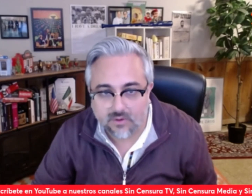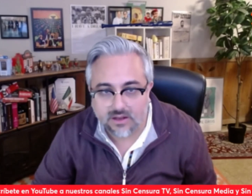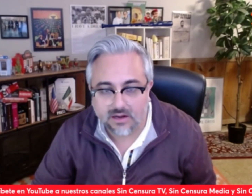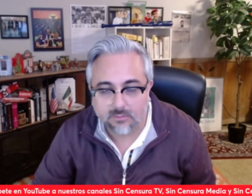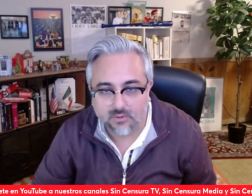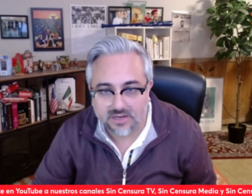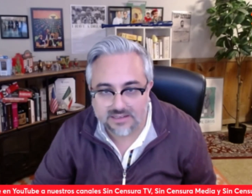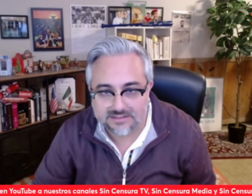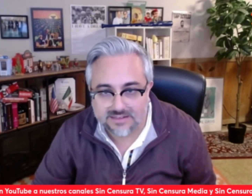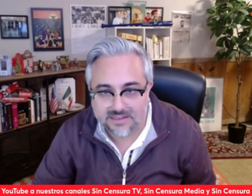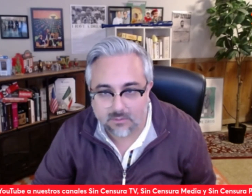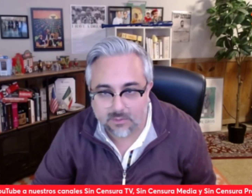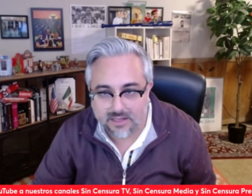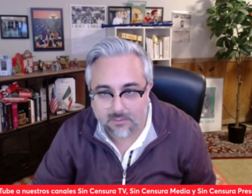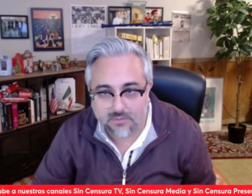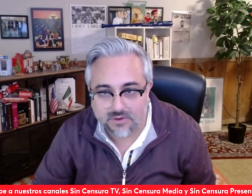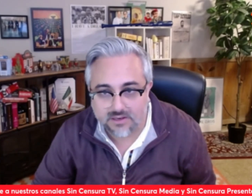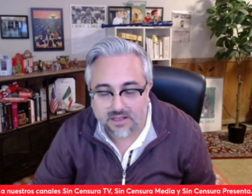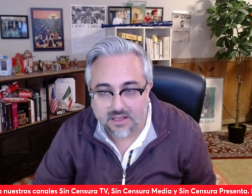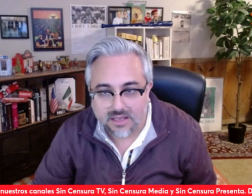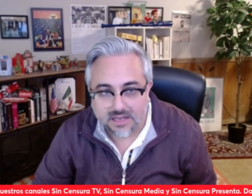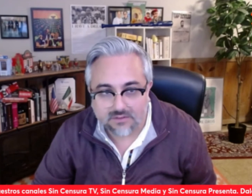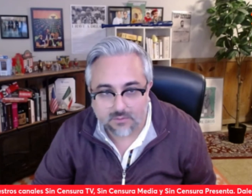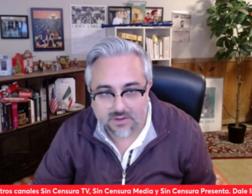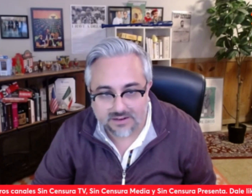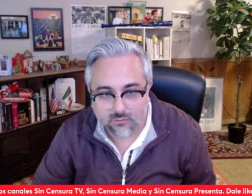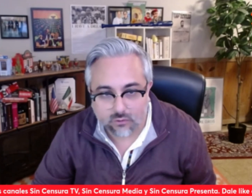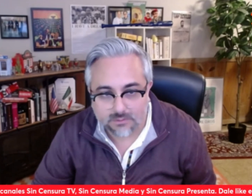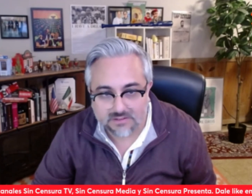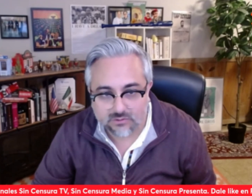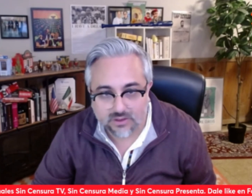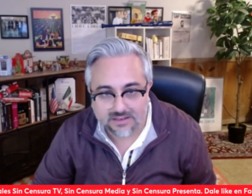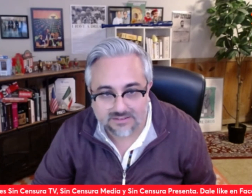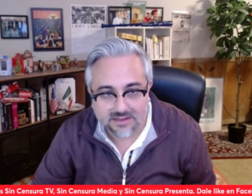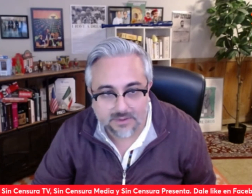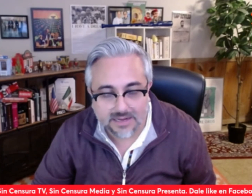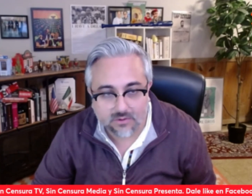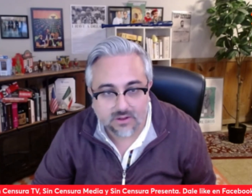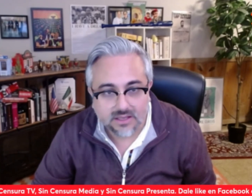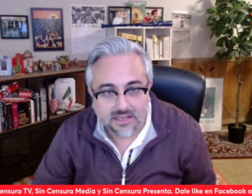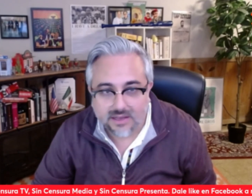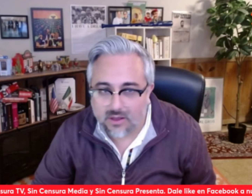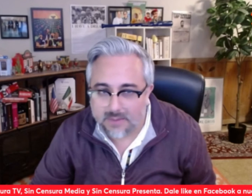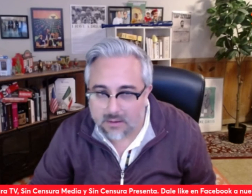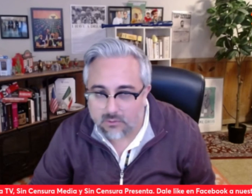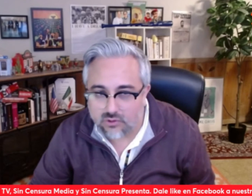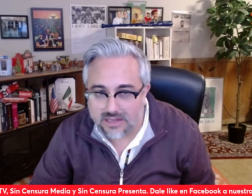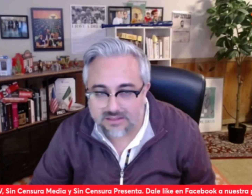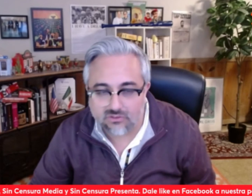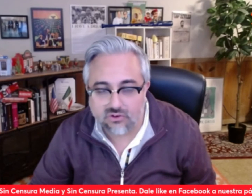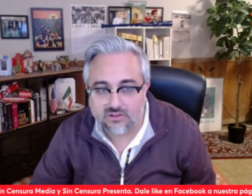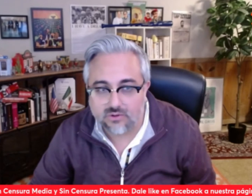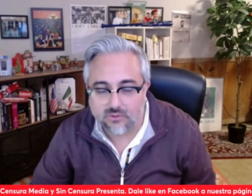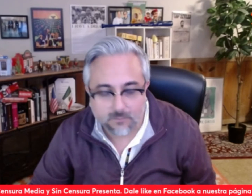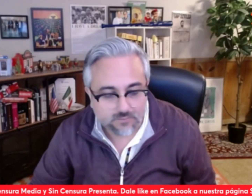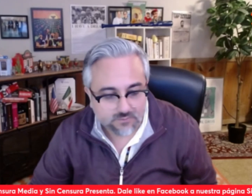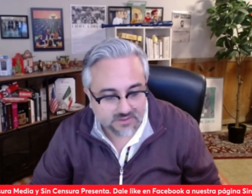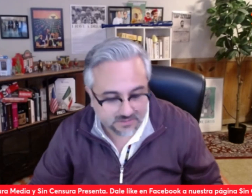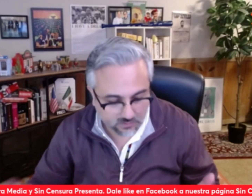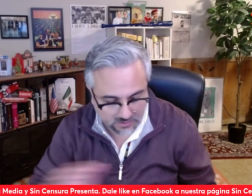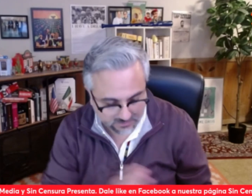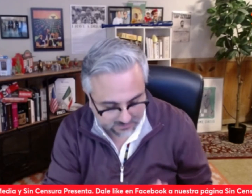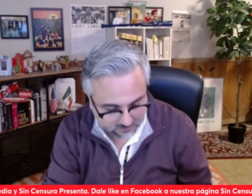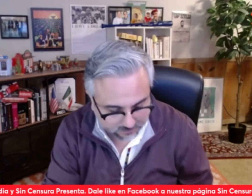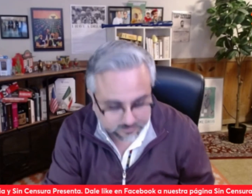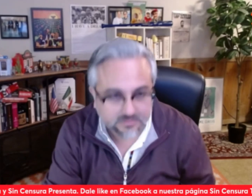maiceo al Poder Legislativo para que voten a favor de las reformas y eso hay que celebrarlo. Y algo que me llamó mucho la atención es cuando dice,